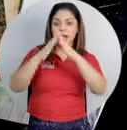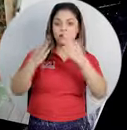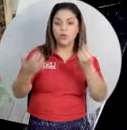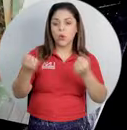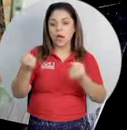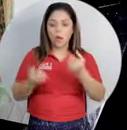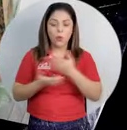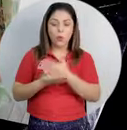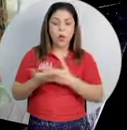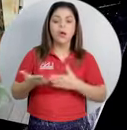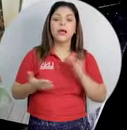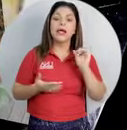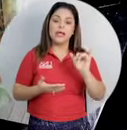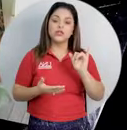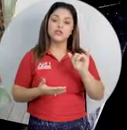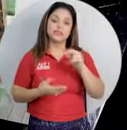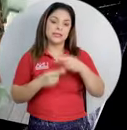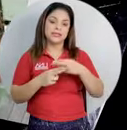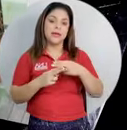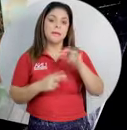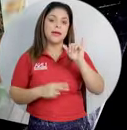que eso vendría siendo una